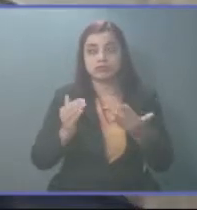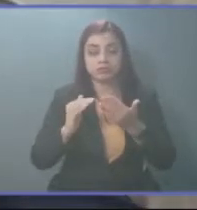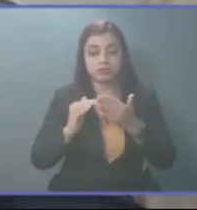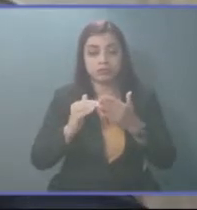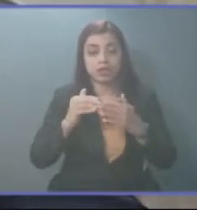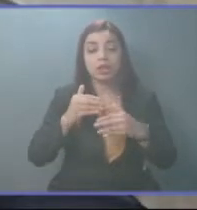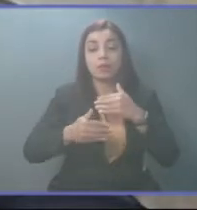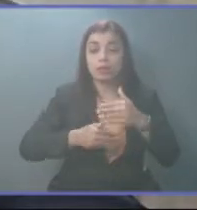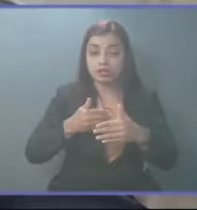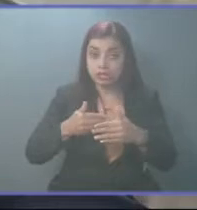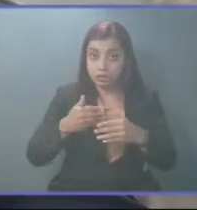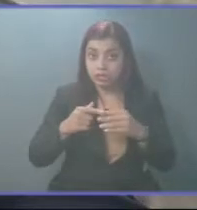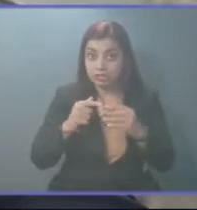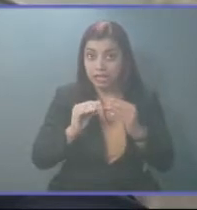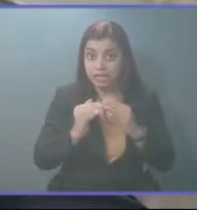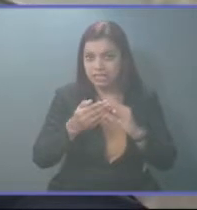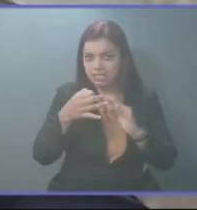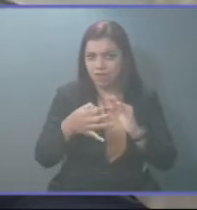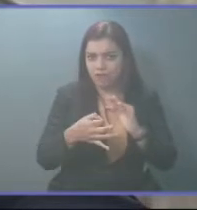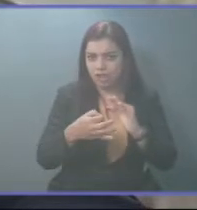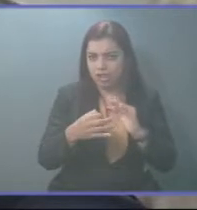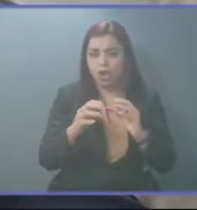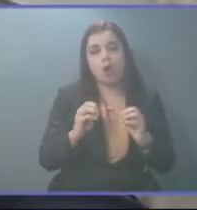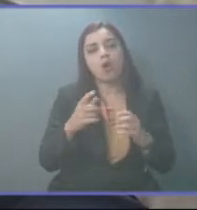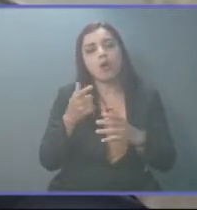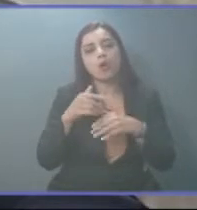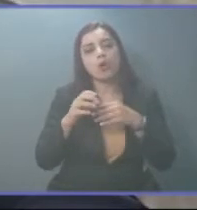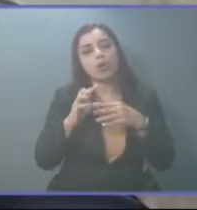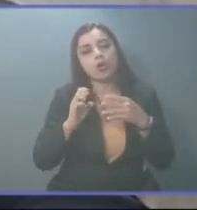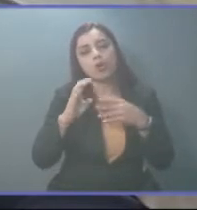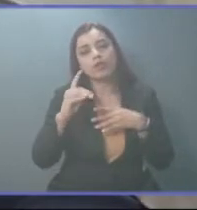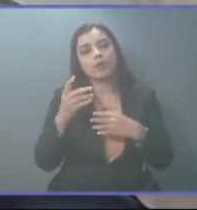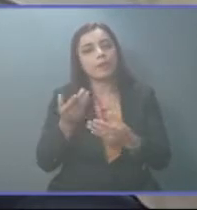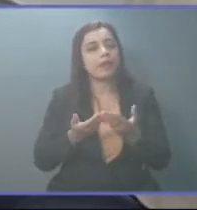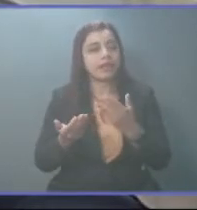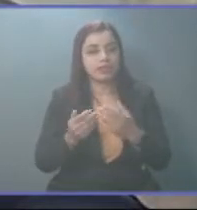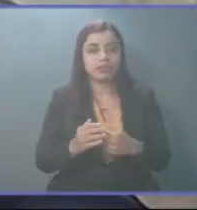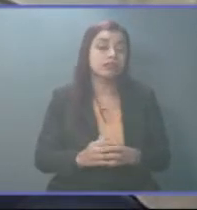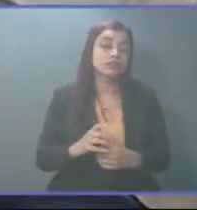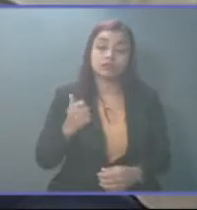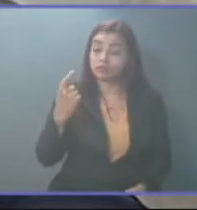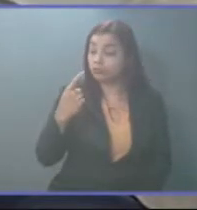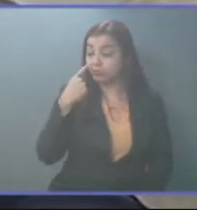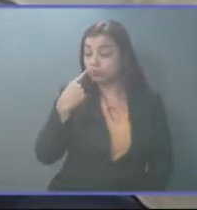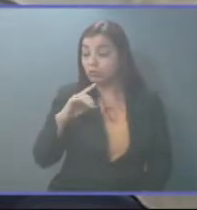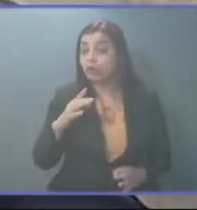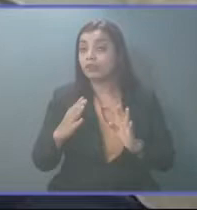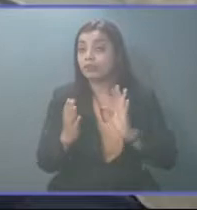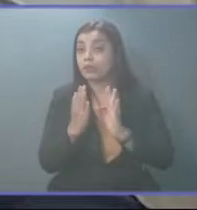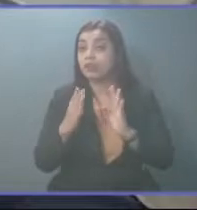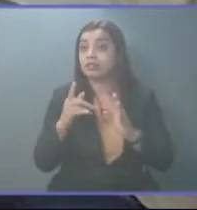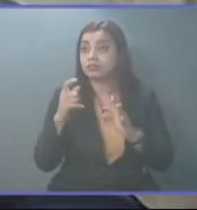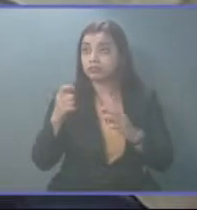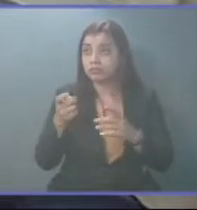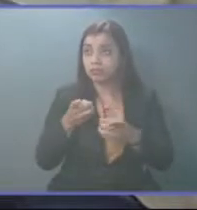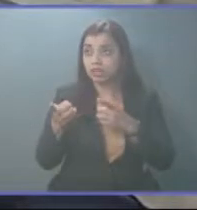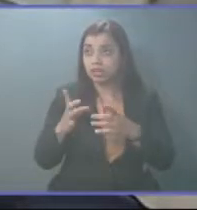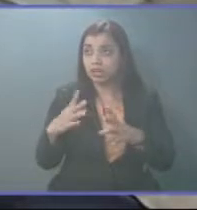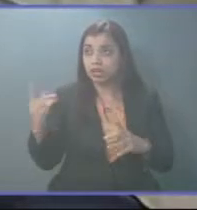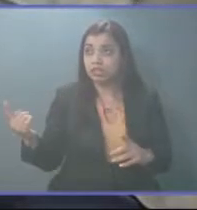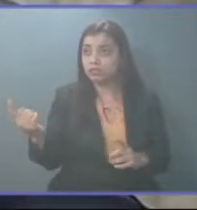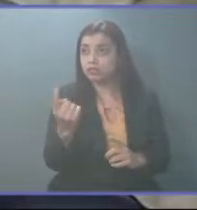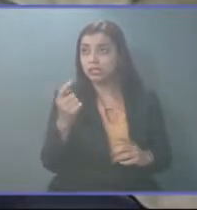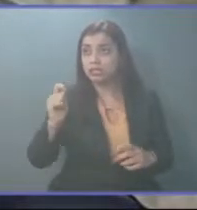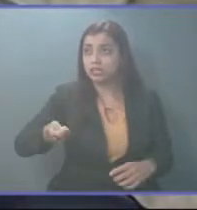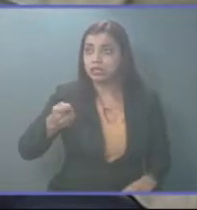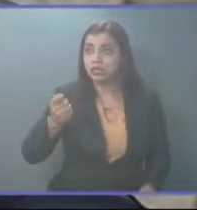El tribunal realizará la investigación de los hechos y recabará los elementos de prueba a través de su personal técnico de apoyo, quienes actuarán por delegación expresa y escrita del tribunal